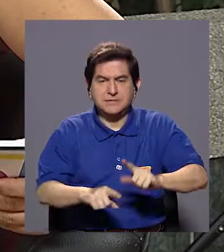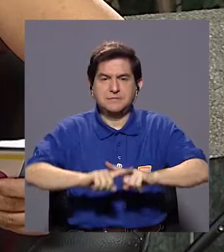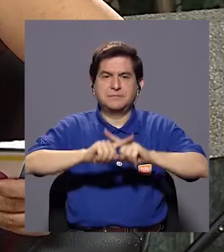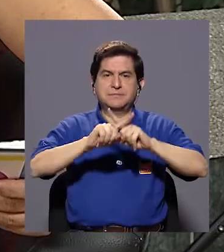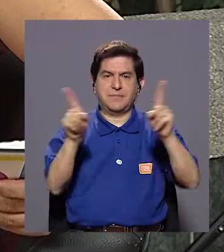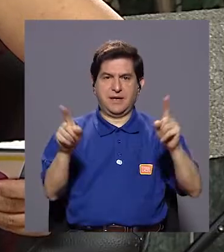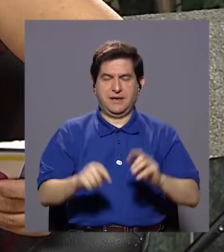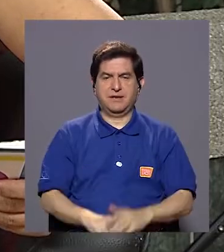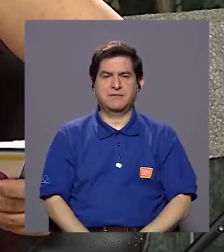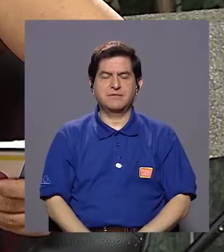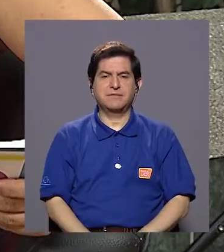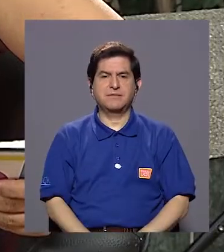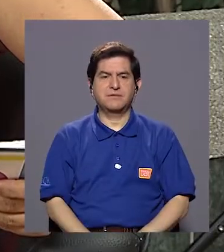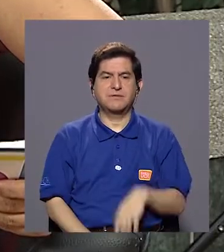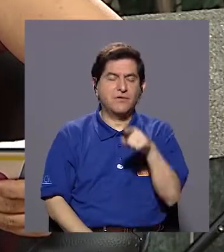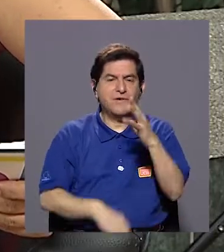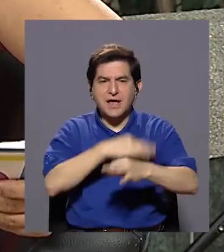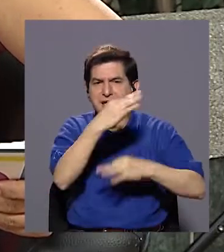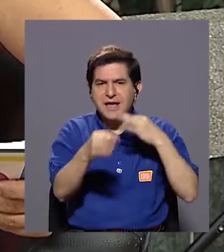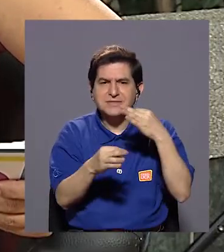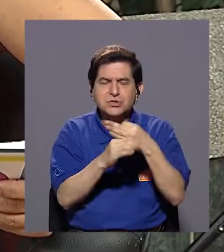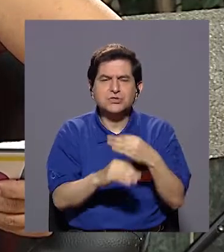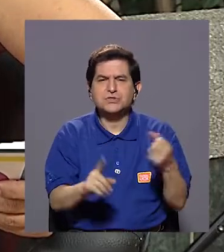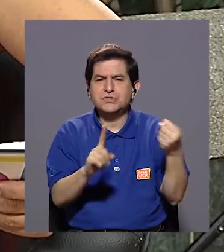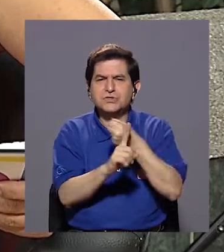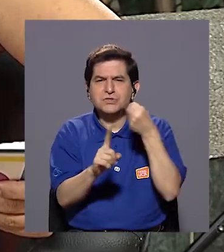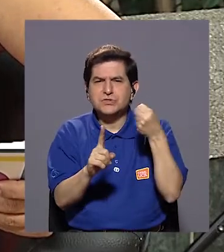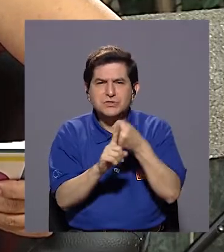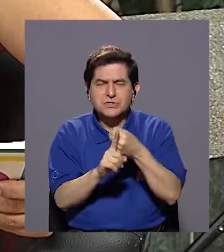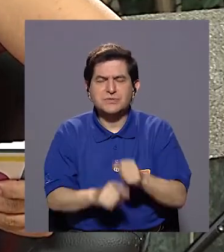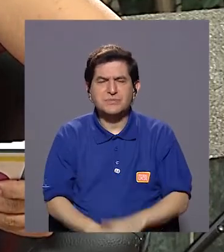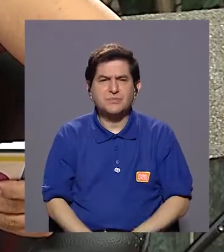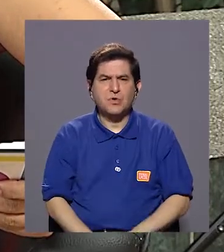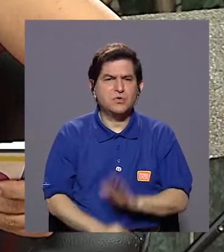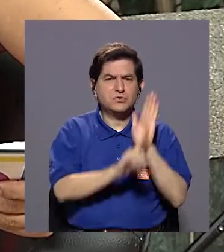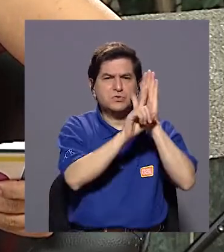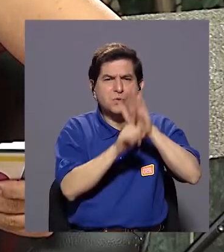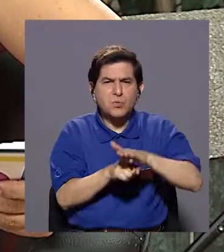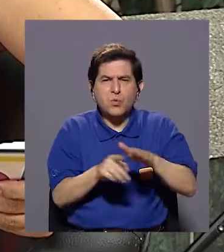Pero frente a estos tipos de bullying, ¿cómo se manifiestan? ¿Cómo